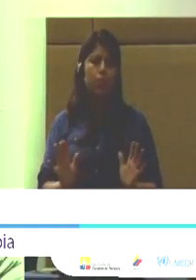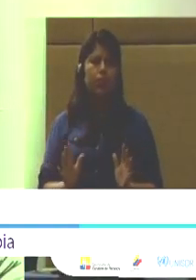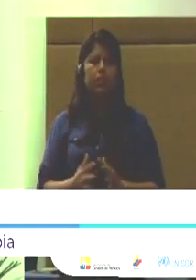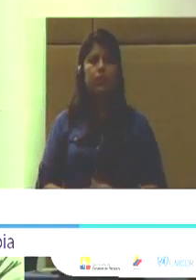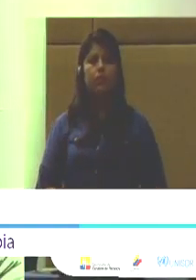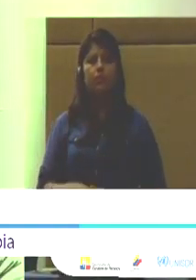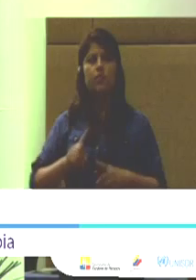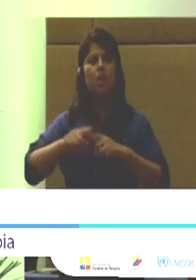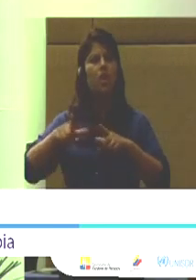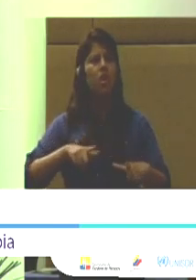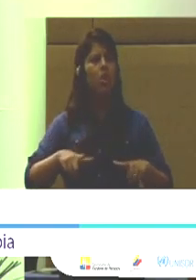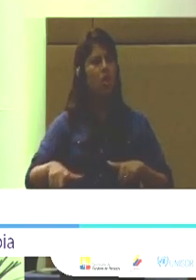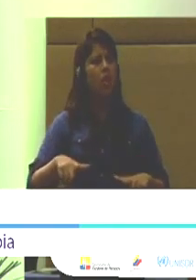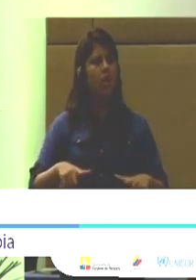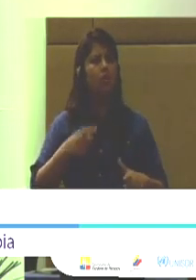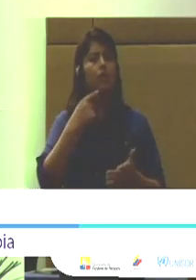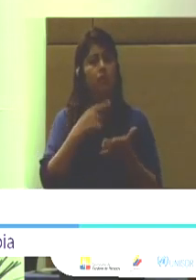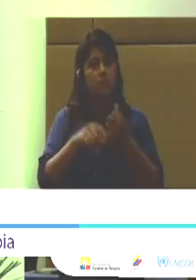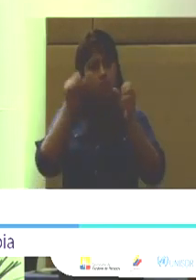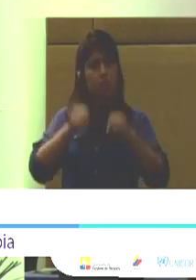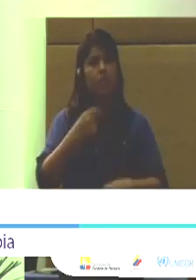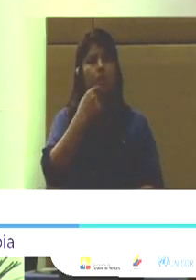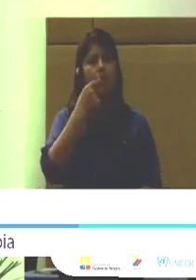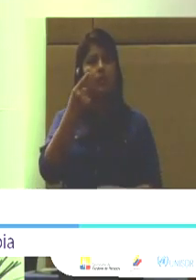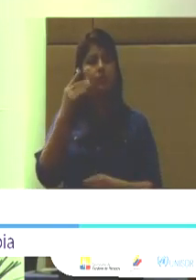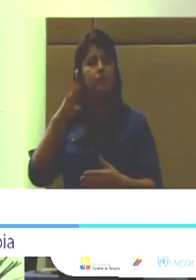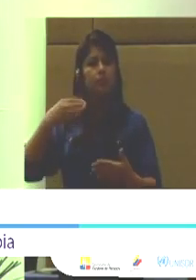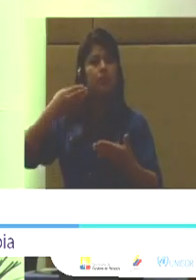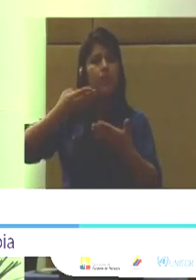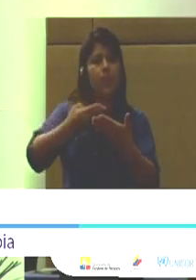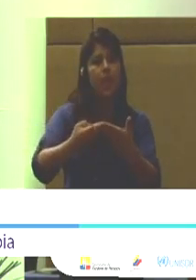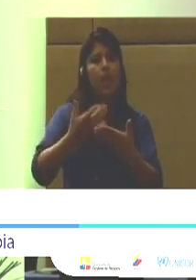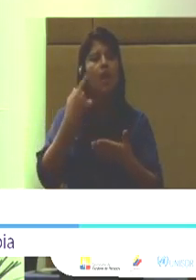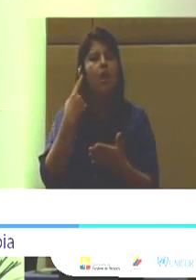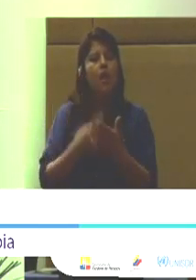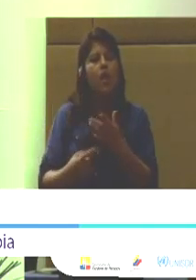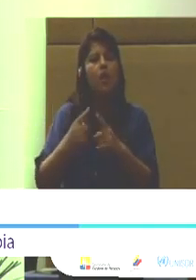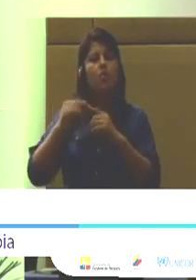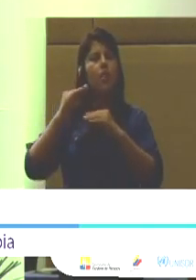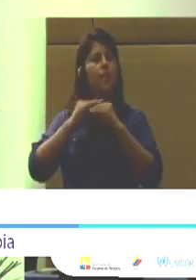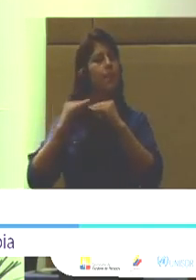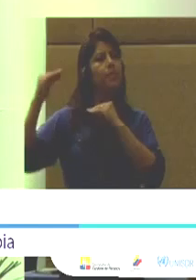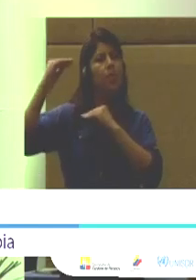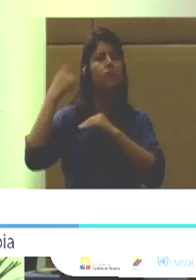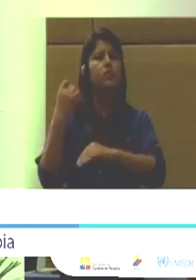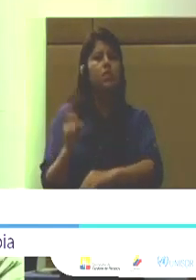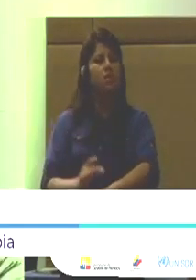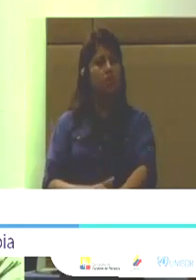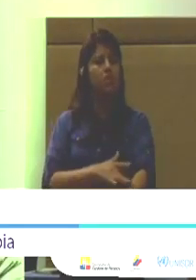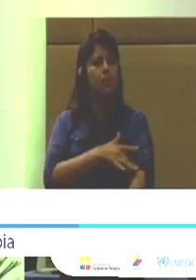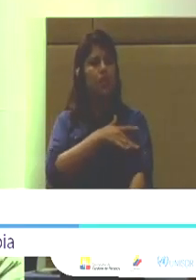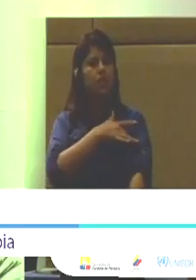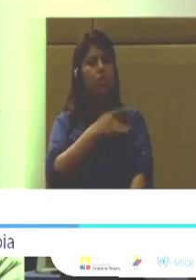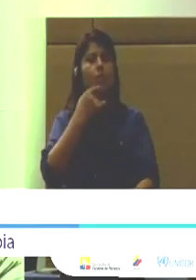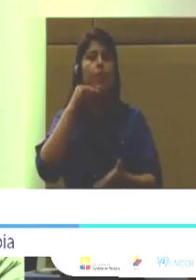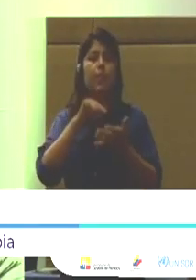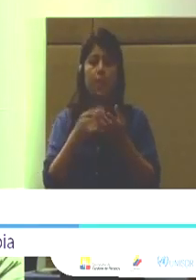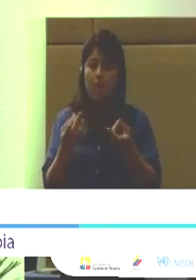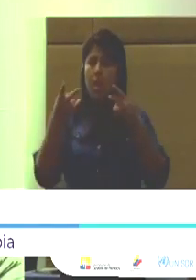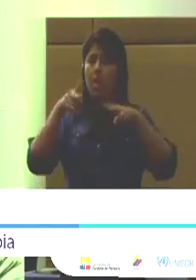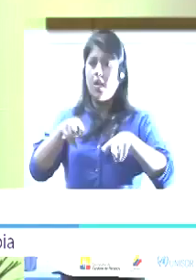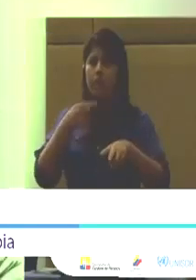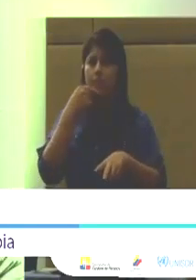locales, porque eso es lo que puede llevar a una mayor sensibilización. También hemos identificado que